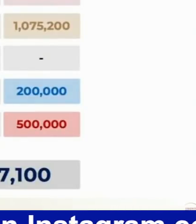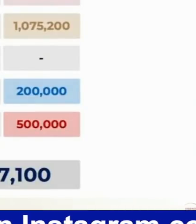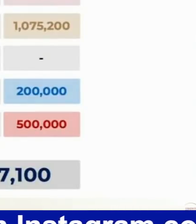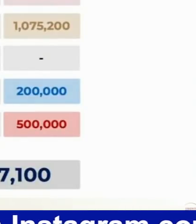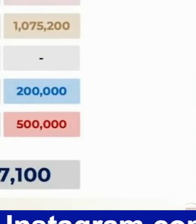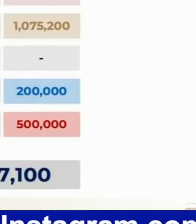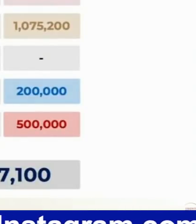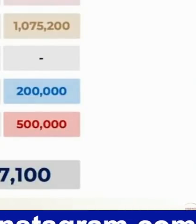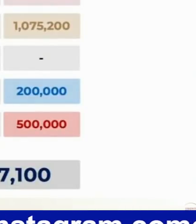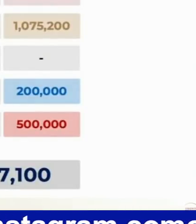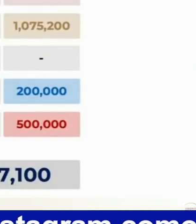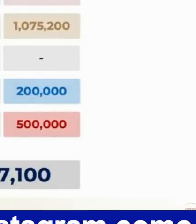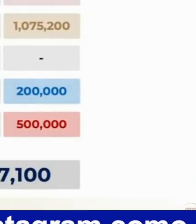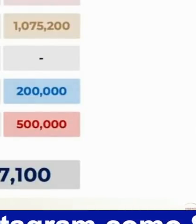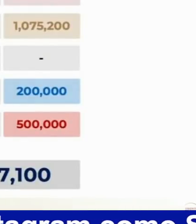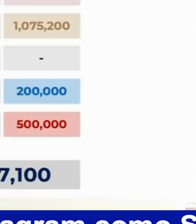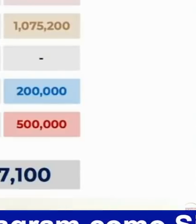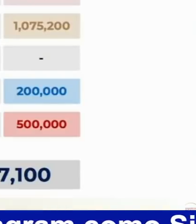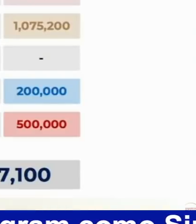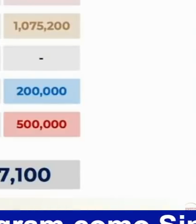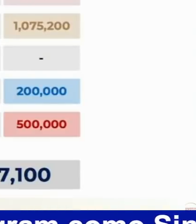AstraZeneca recibiremos